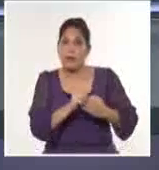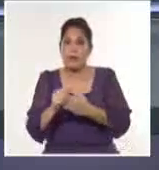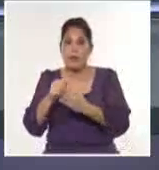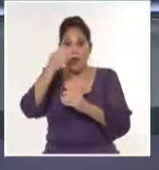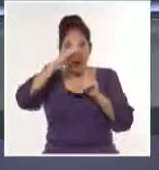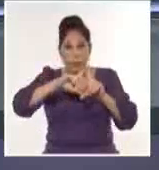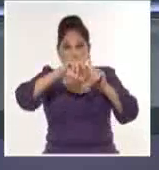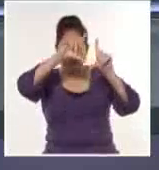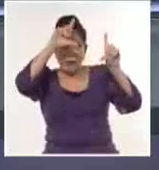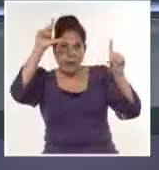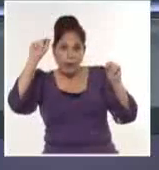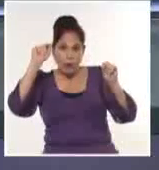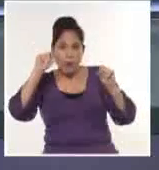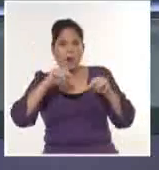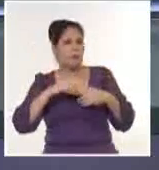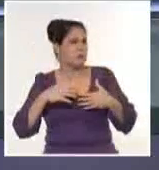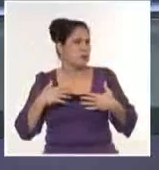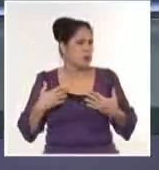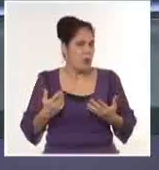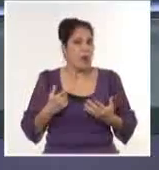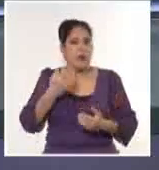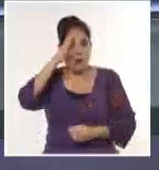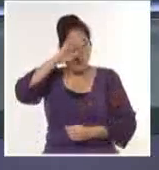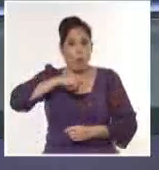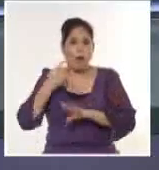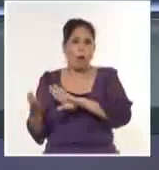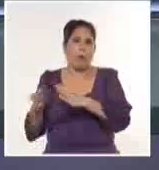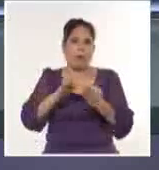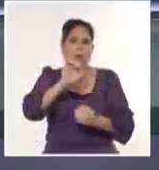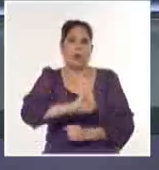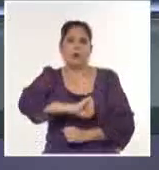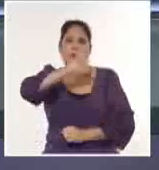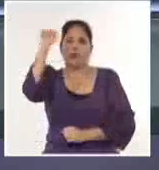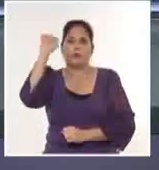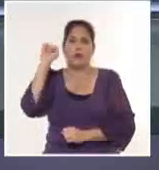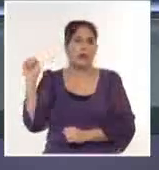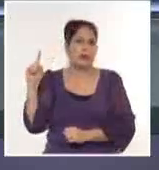siendo su irrenunciable patria o muerte venceremos, concluye la declaración de la Unión de Periodistas.